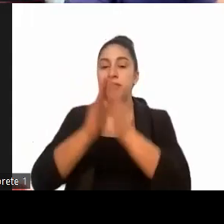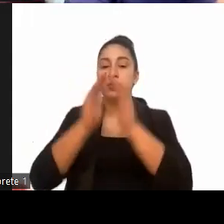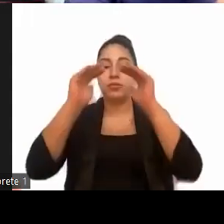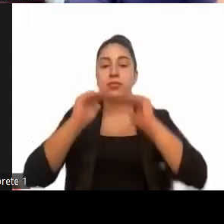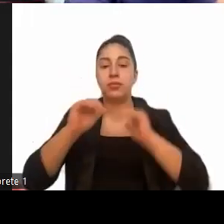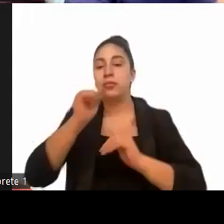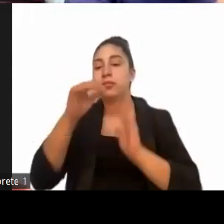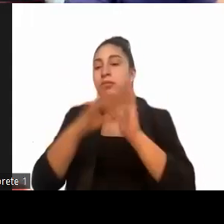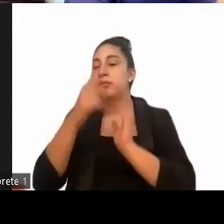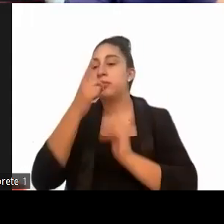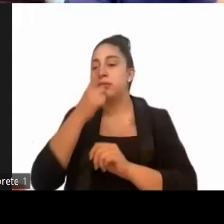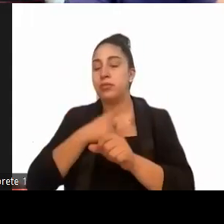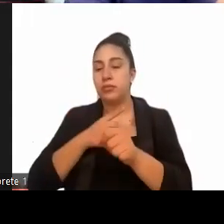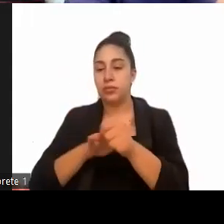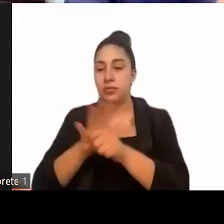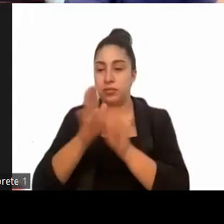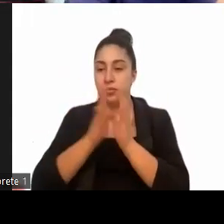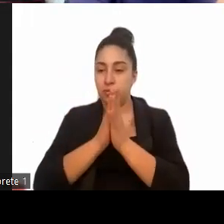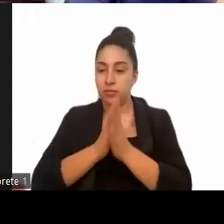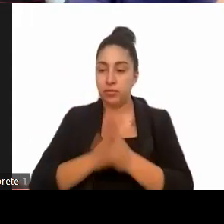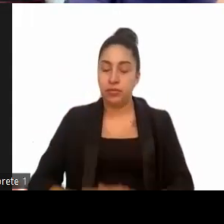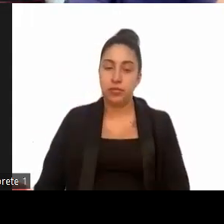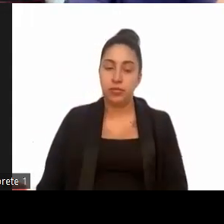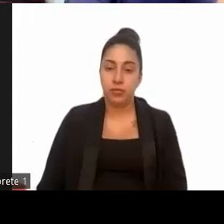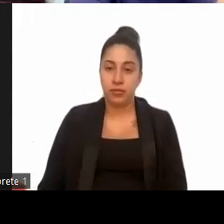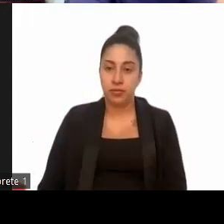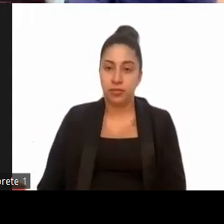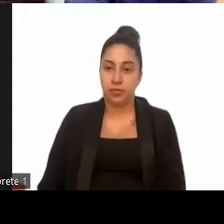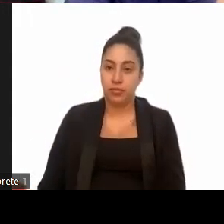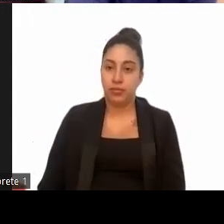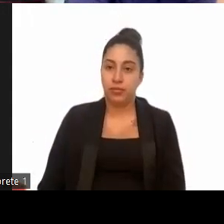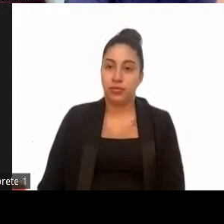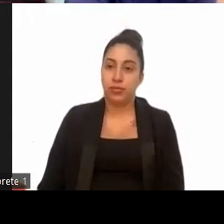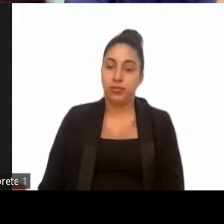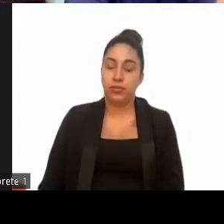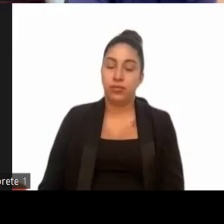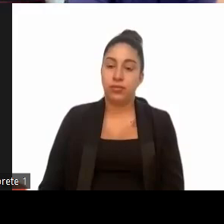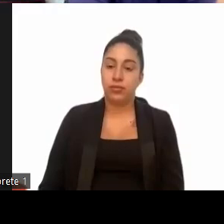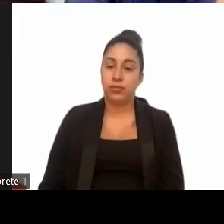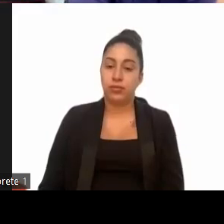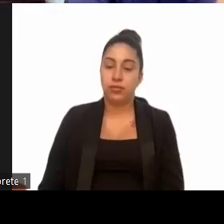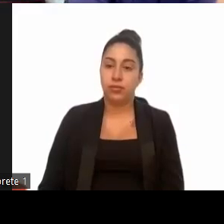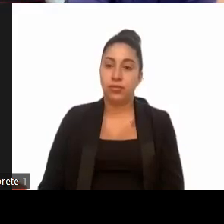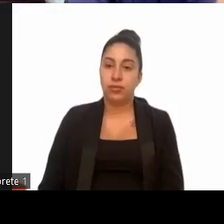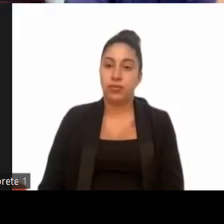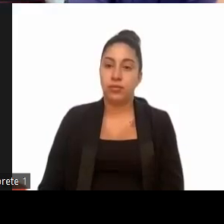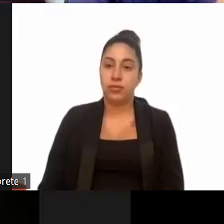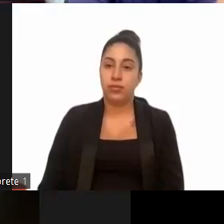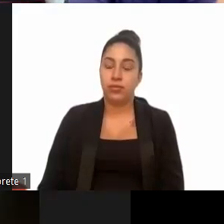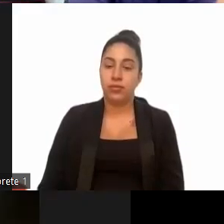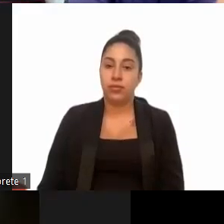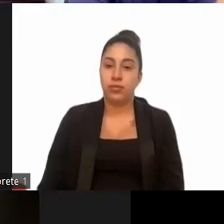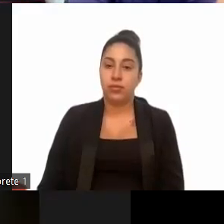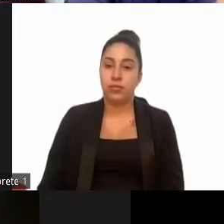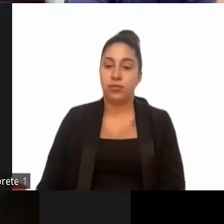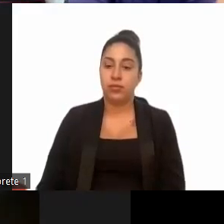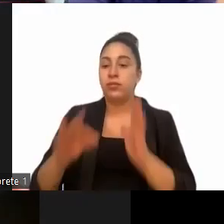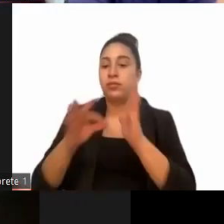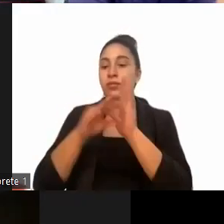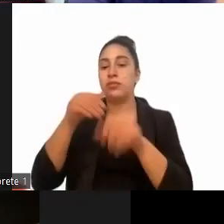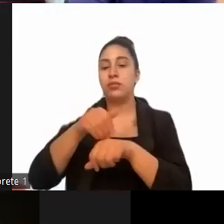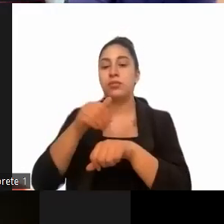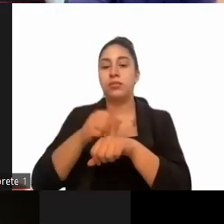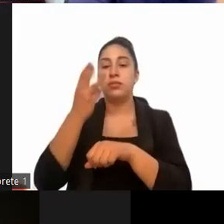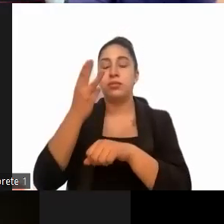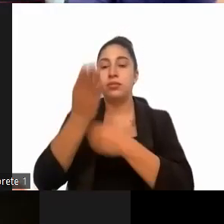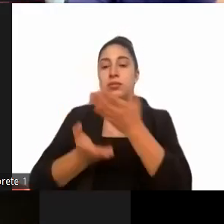punto del orden del día. Punto número 3. Presentación de la modificación de